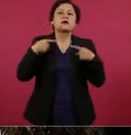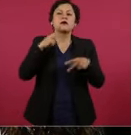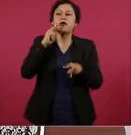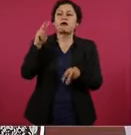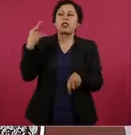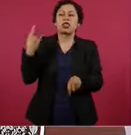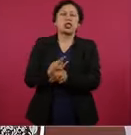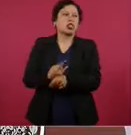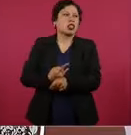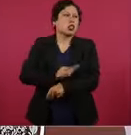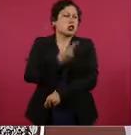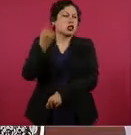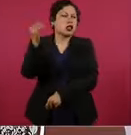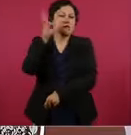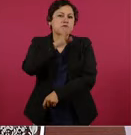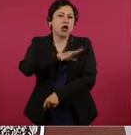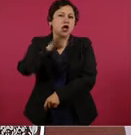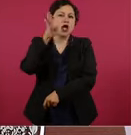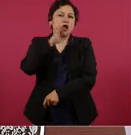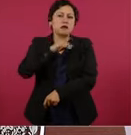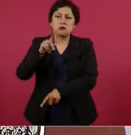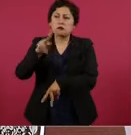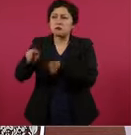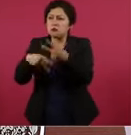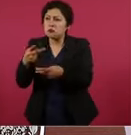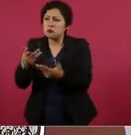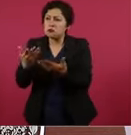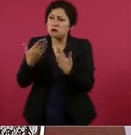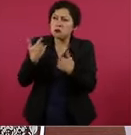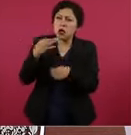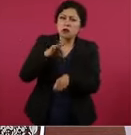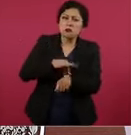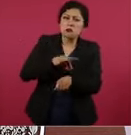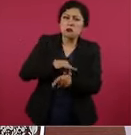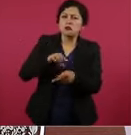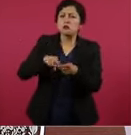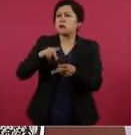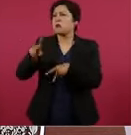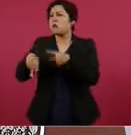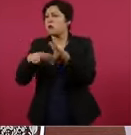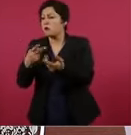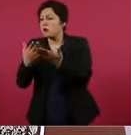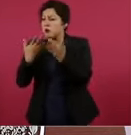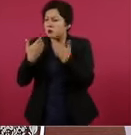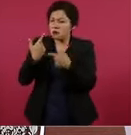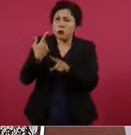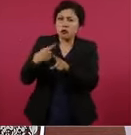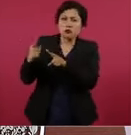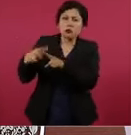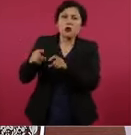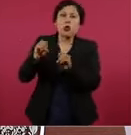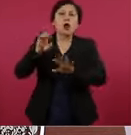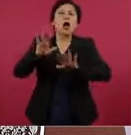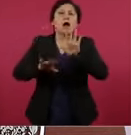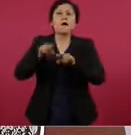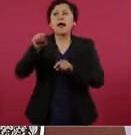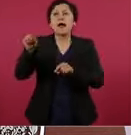por malas experiencias anteriores, pues iban, ya no estaba el médico en el turno a donde habían ido, estaba cerrado el centro de salud o, a